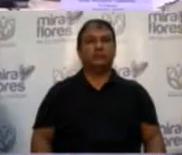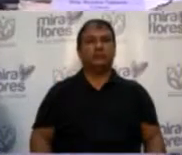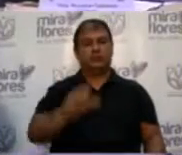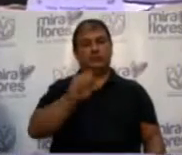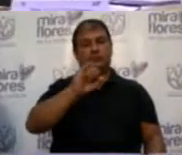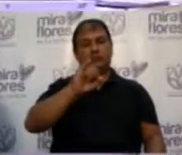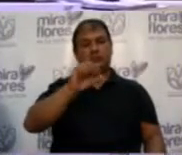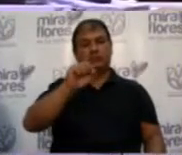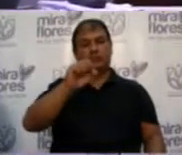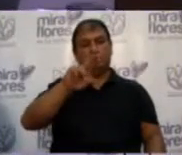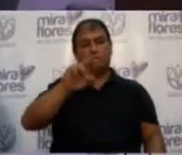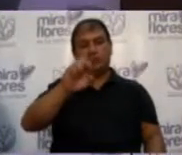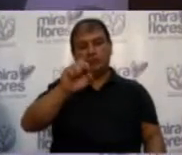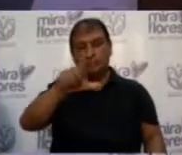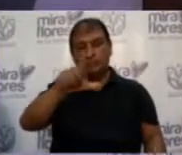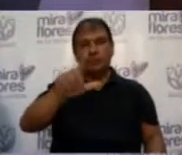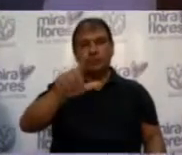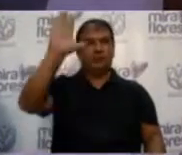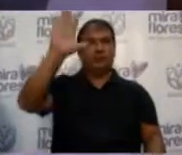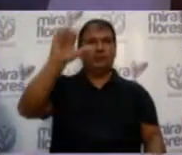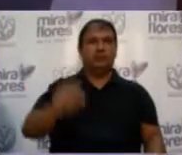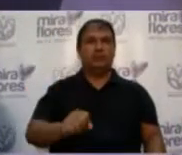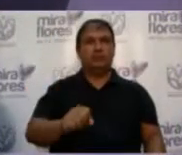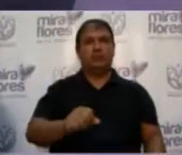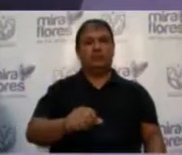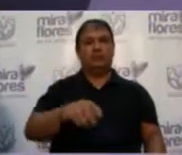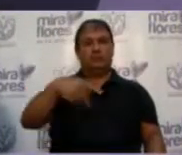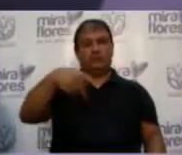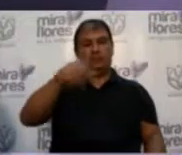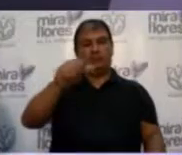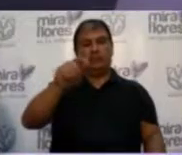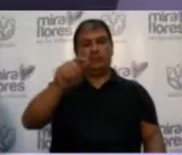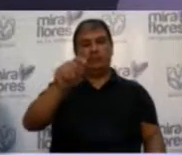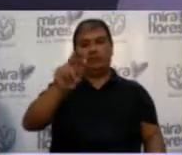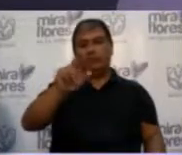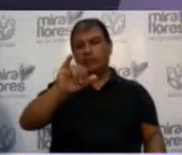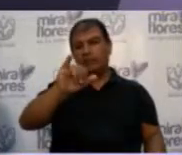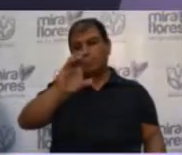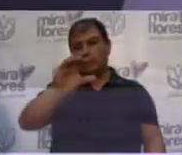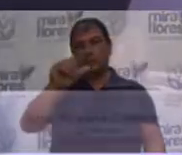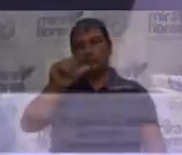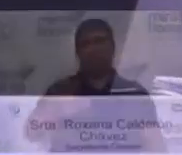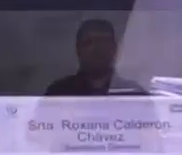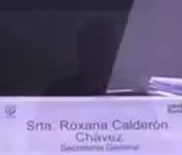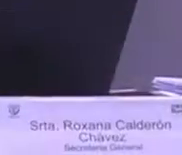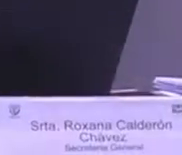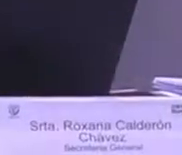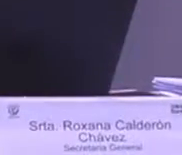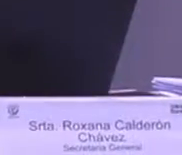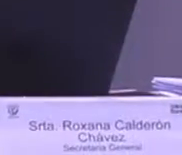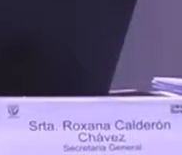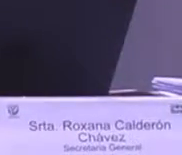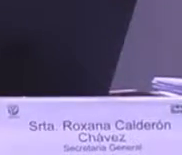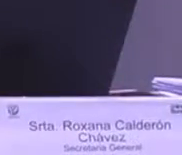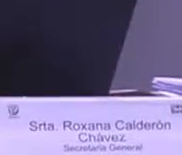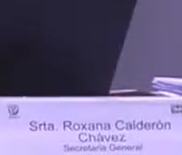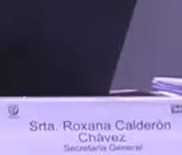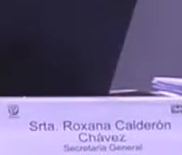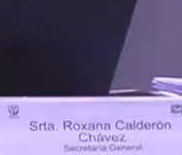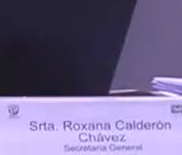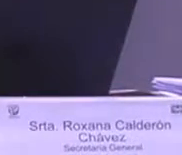Señor Israel Orlando Acuña Huoncoquis. Presente. Señora Patricia María del Río Jiménez de Olavide. Señora Susana